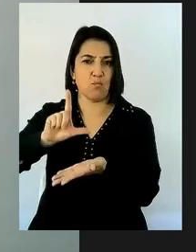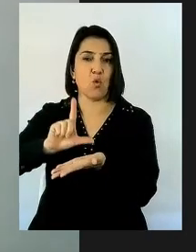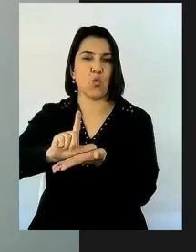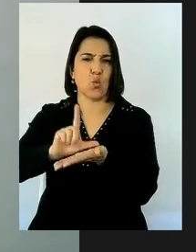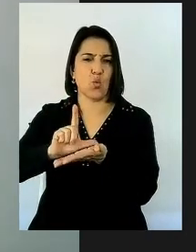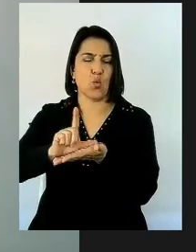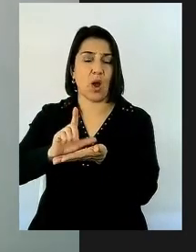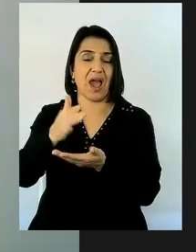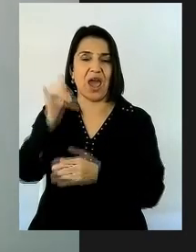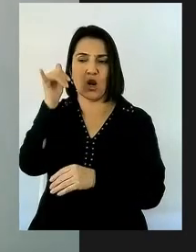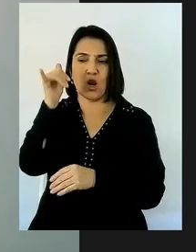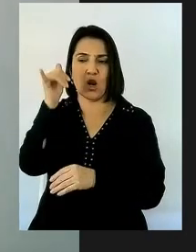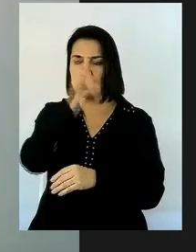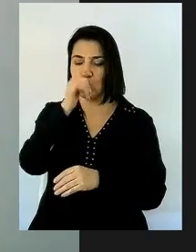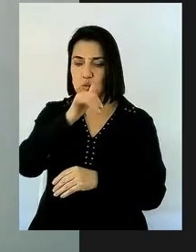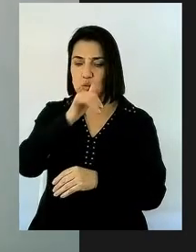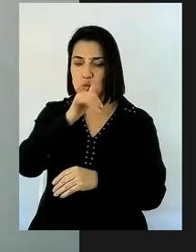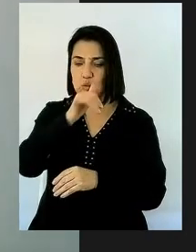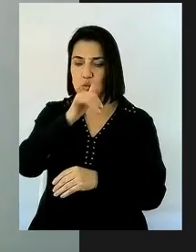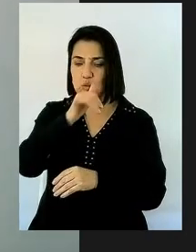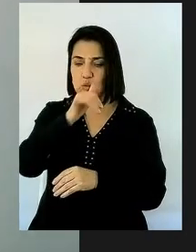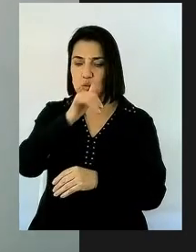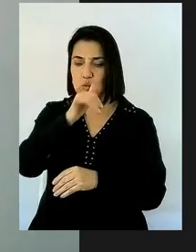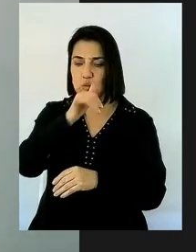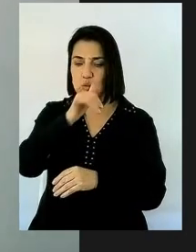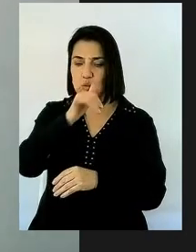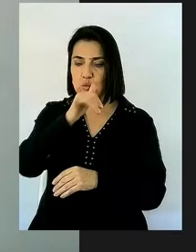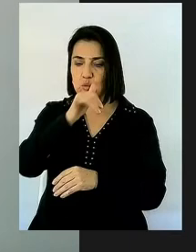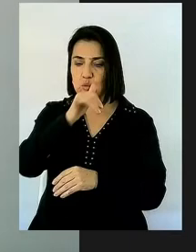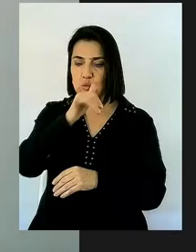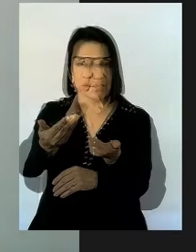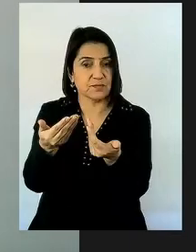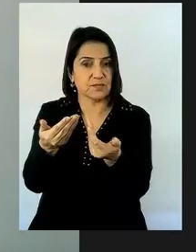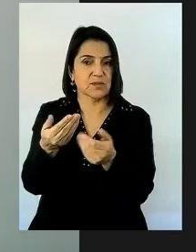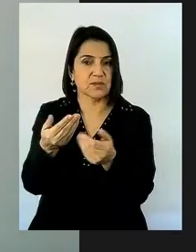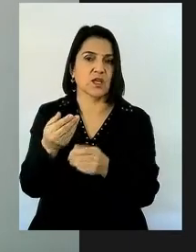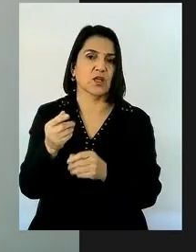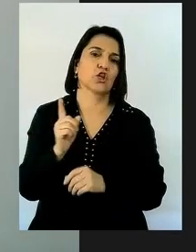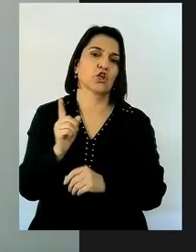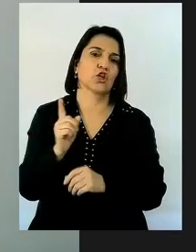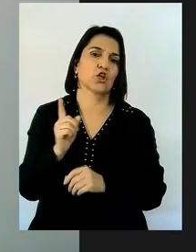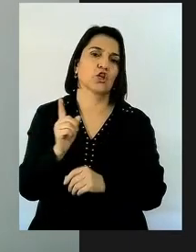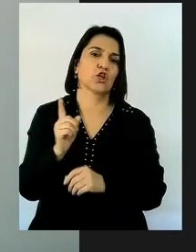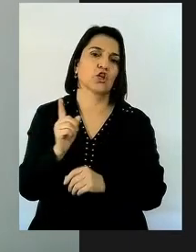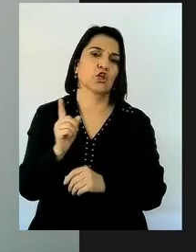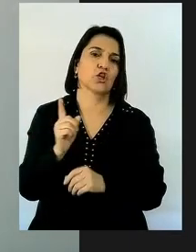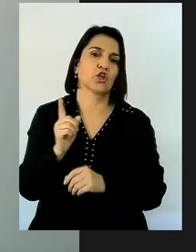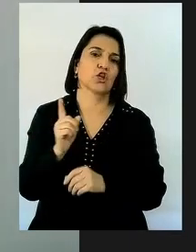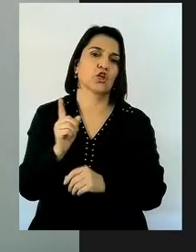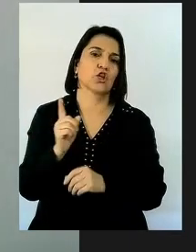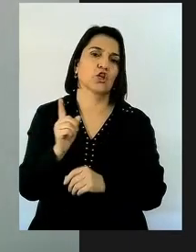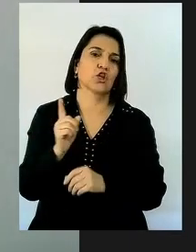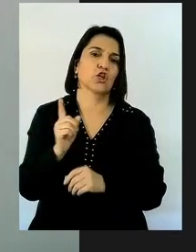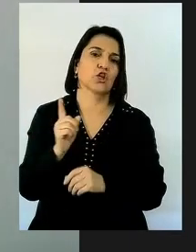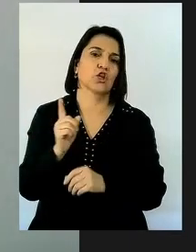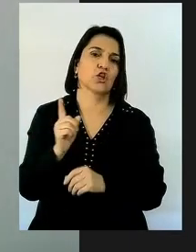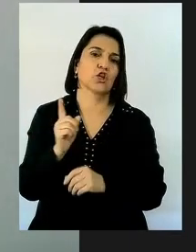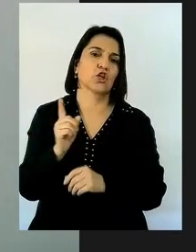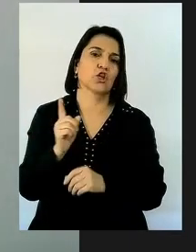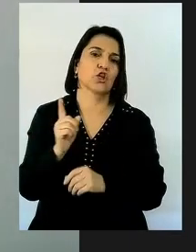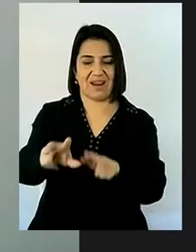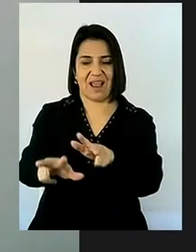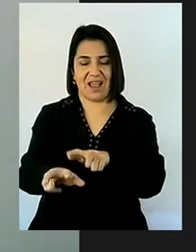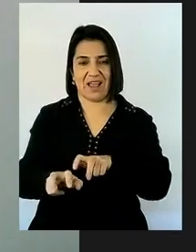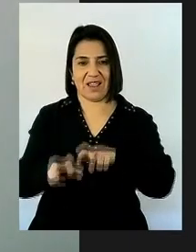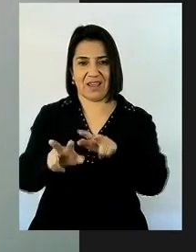mismo coste, yo voy a sacrificar 20 años de acceso a una tierra agrícola, bueno, eso